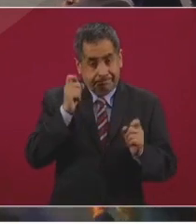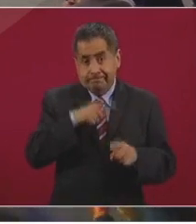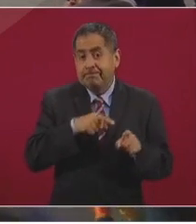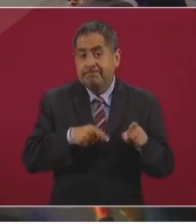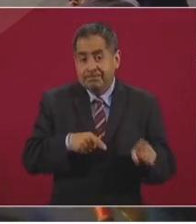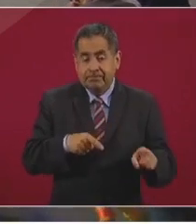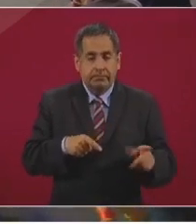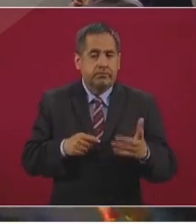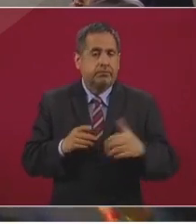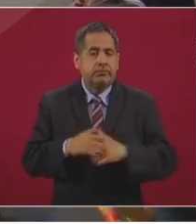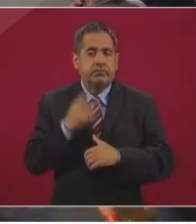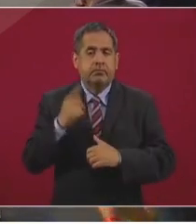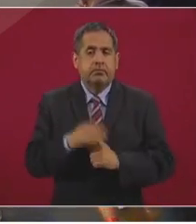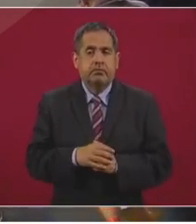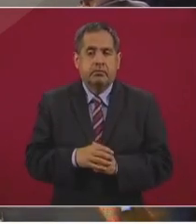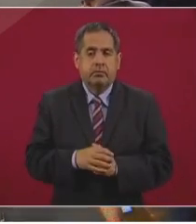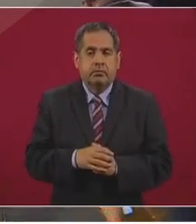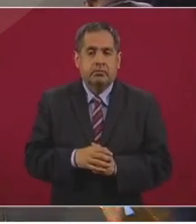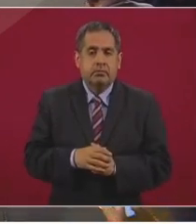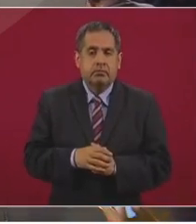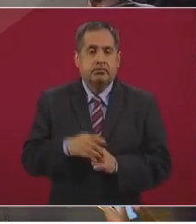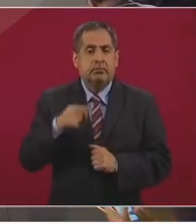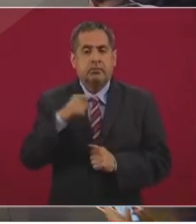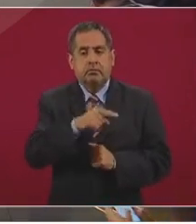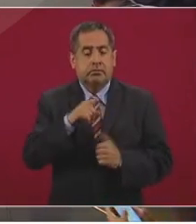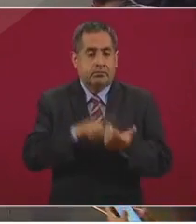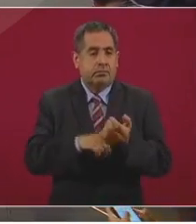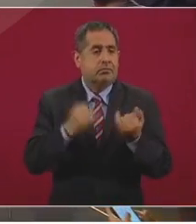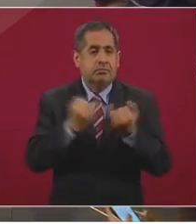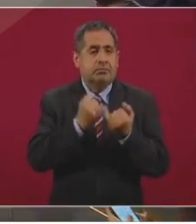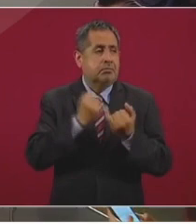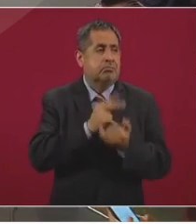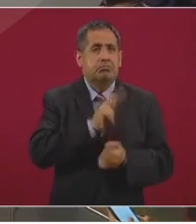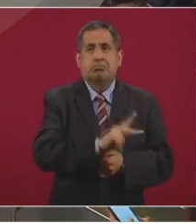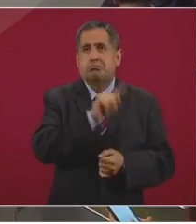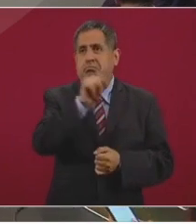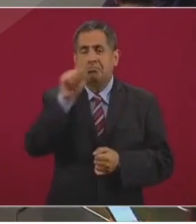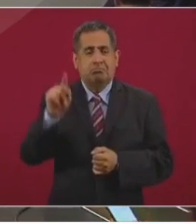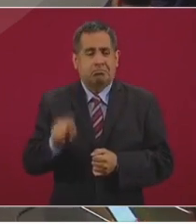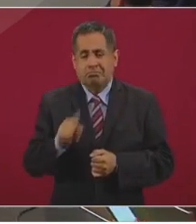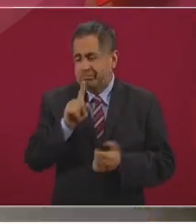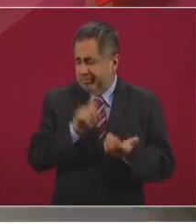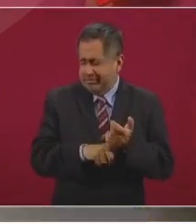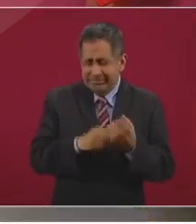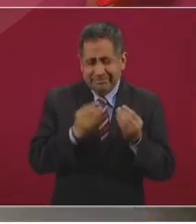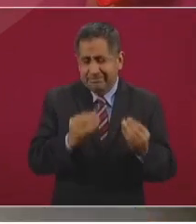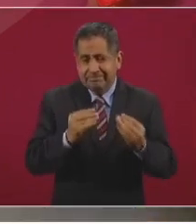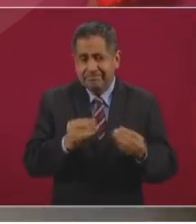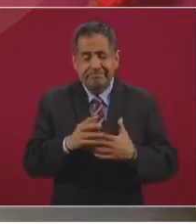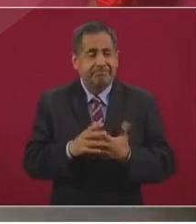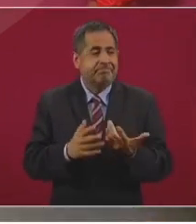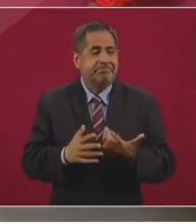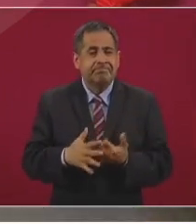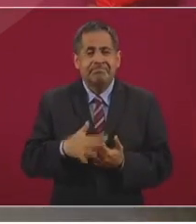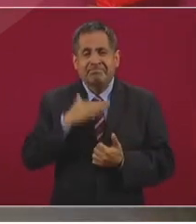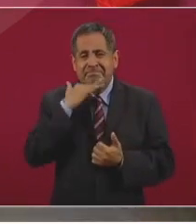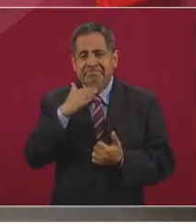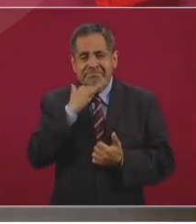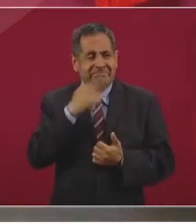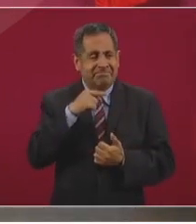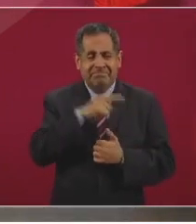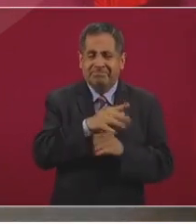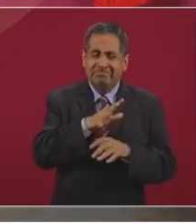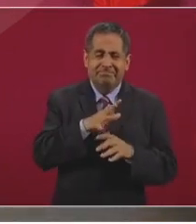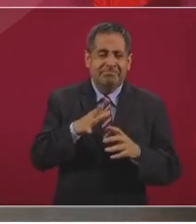porque estaba, como en otras partes, ya muy